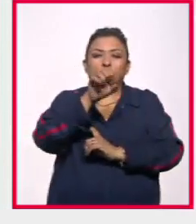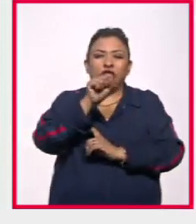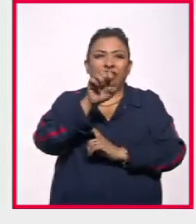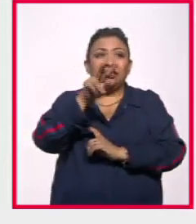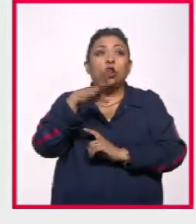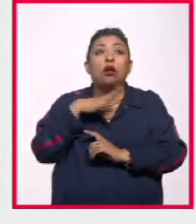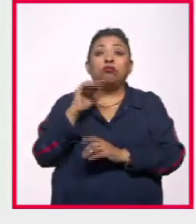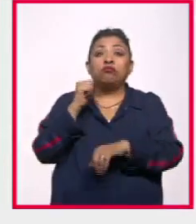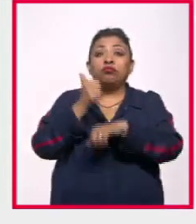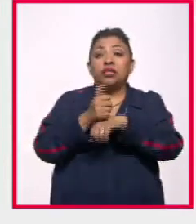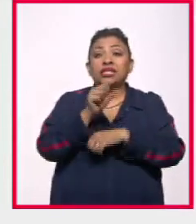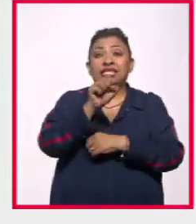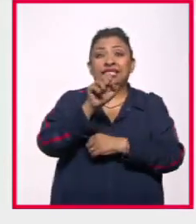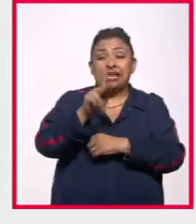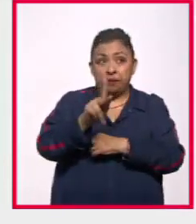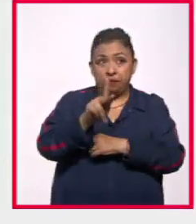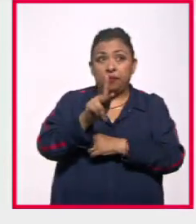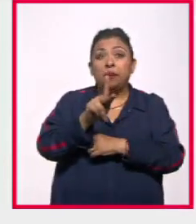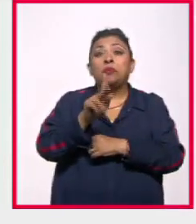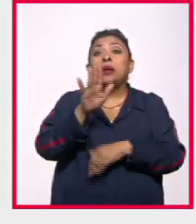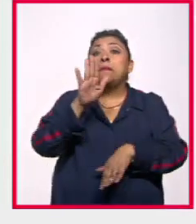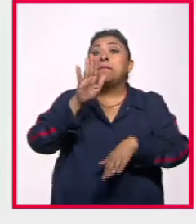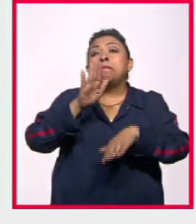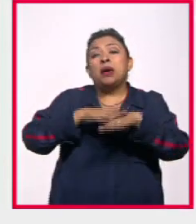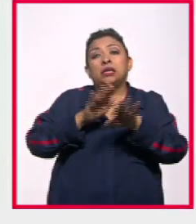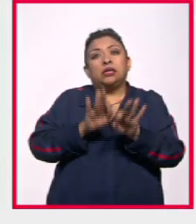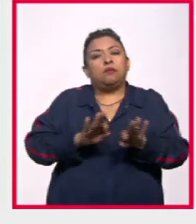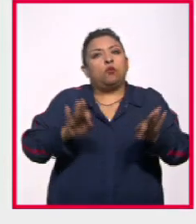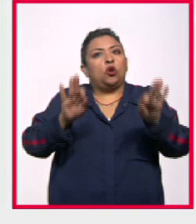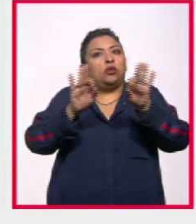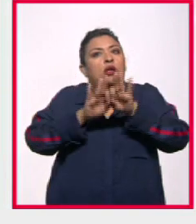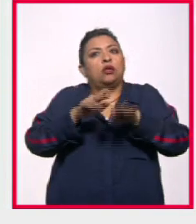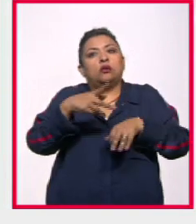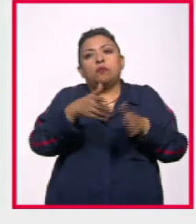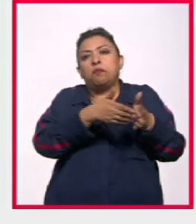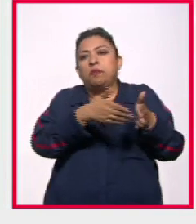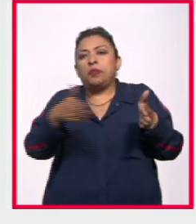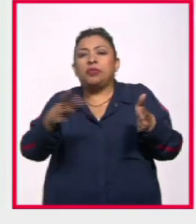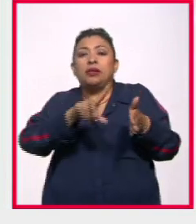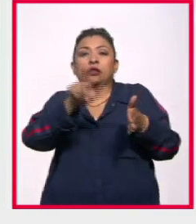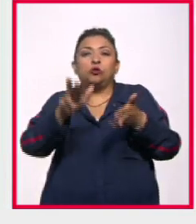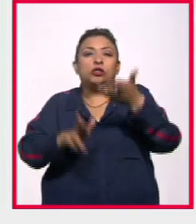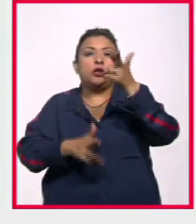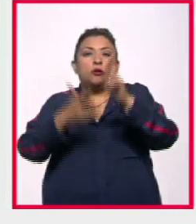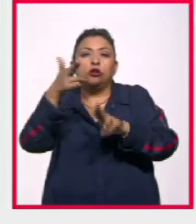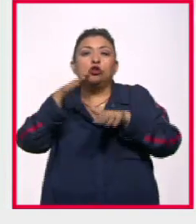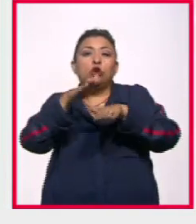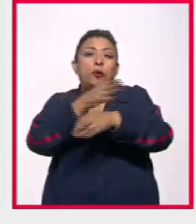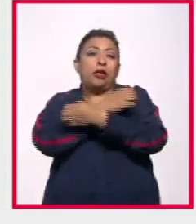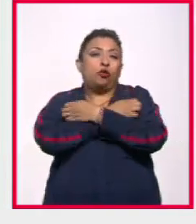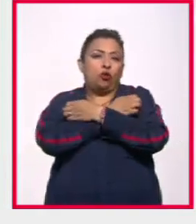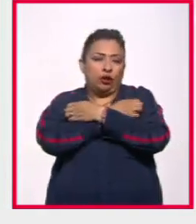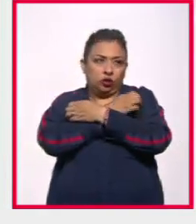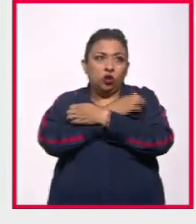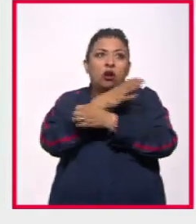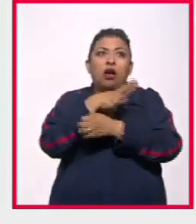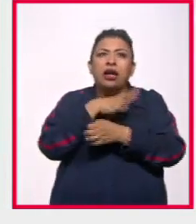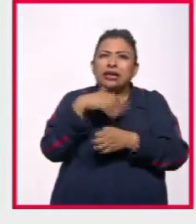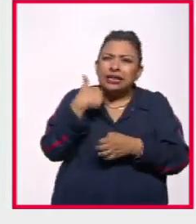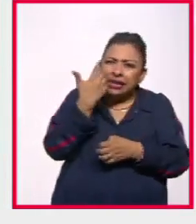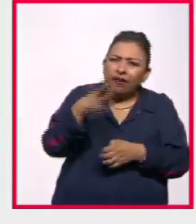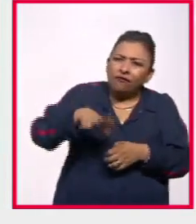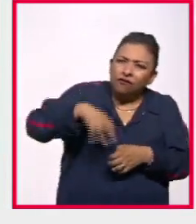la Secretaría de Educación Pública, tal vez la máxima creación del periodo postrevolucionario en materia educativa, con sus